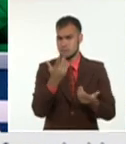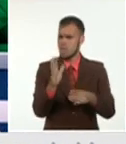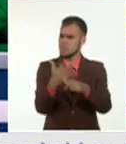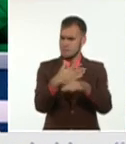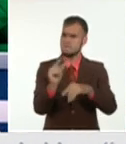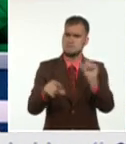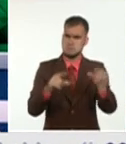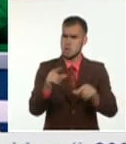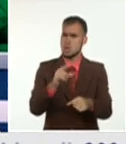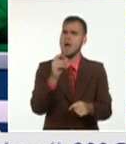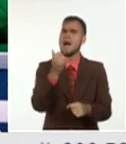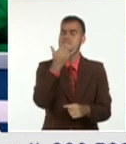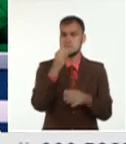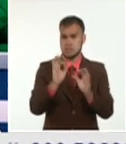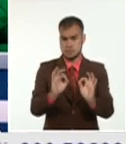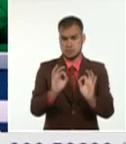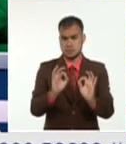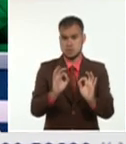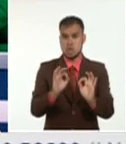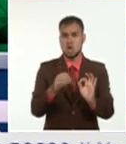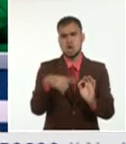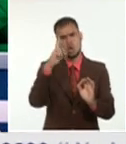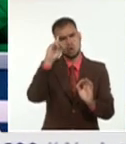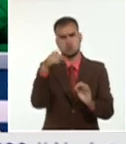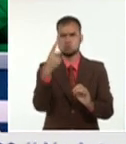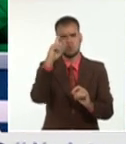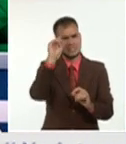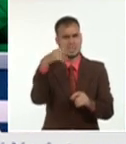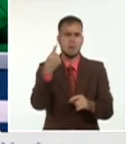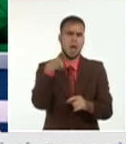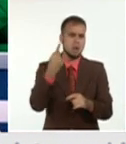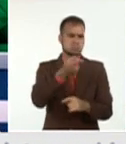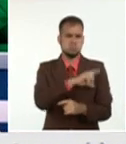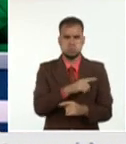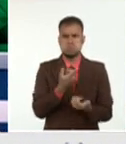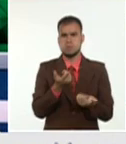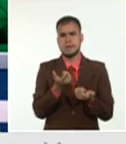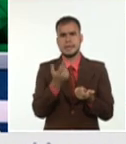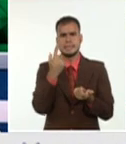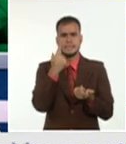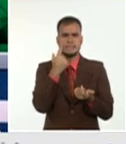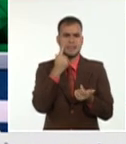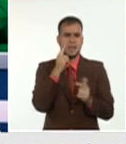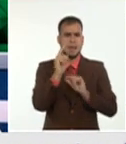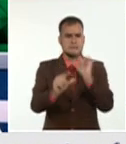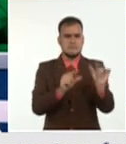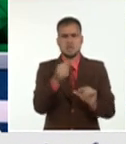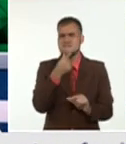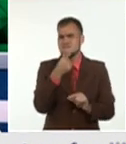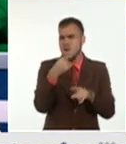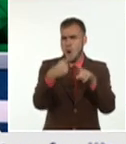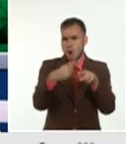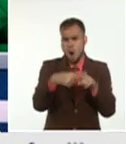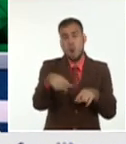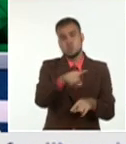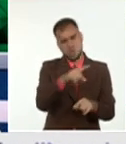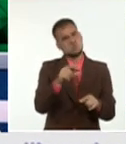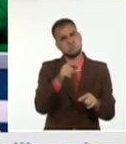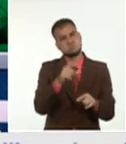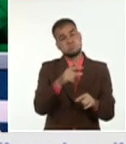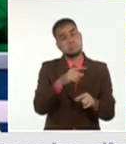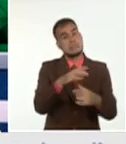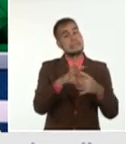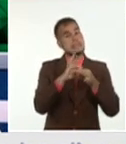no solo como vimos muchas veces el año pasado, edades más avanzadas, comorbilidades, aunque muchos